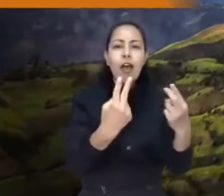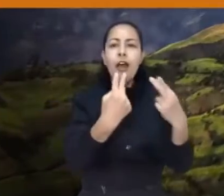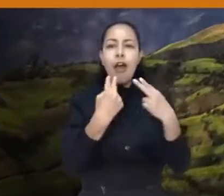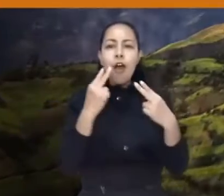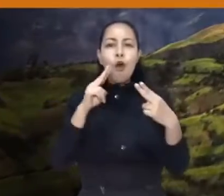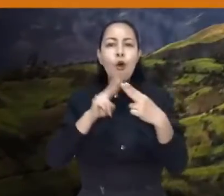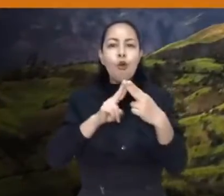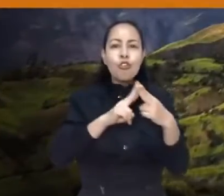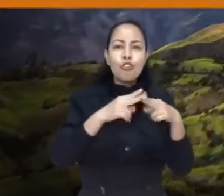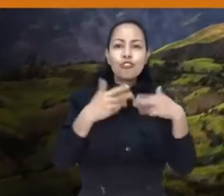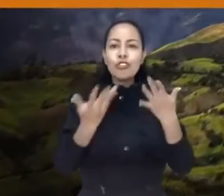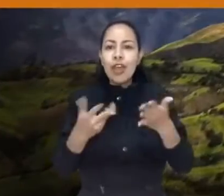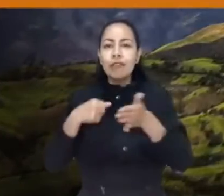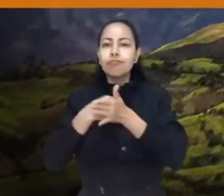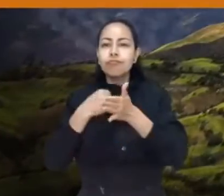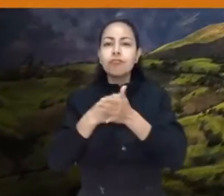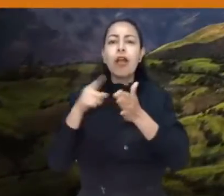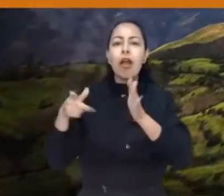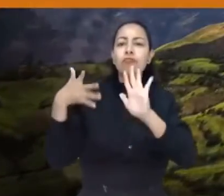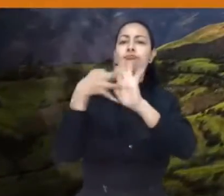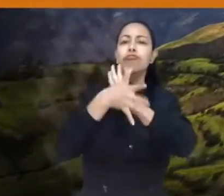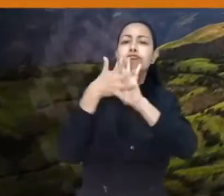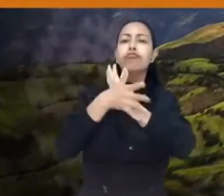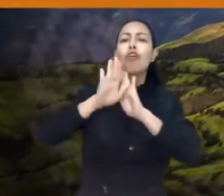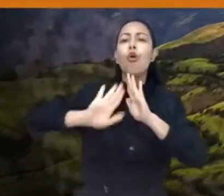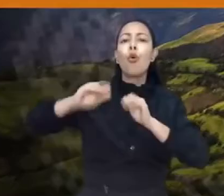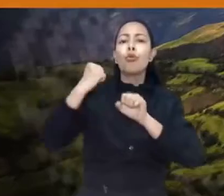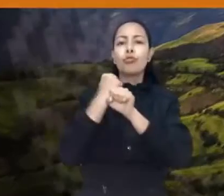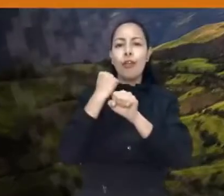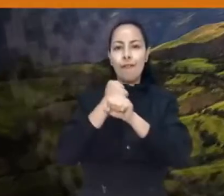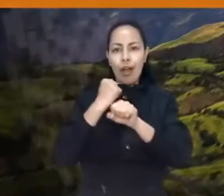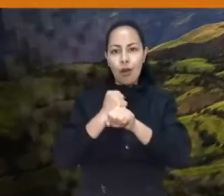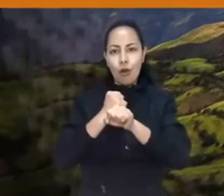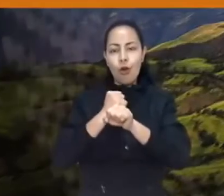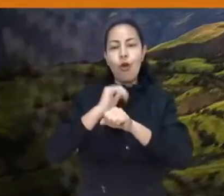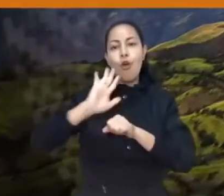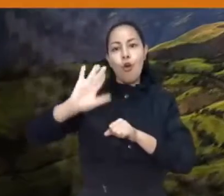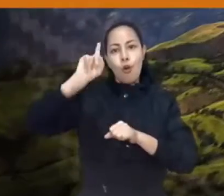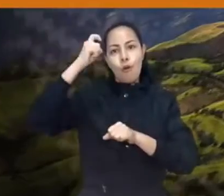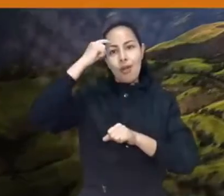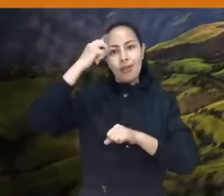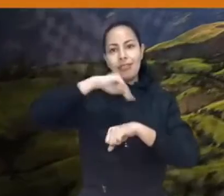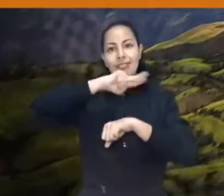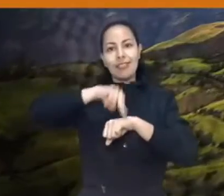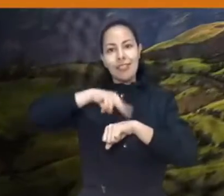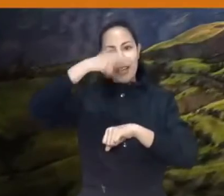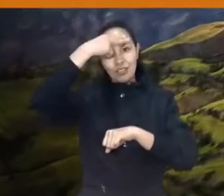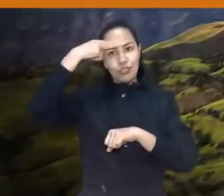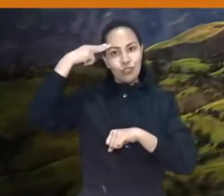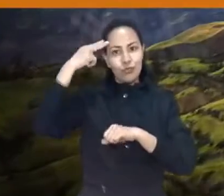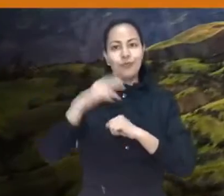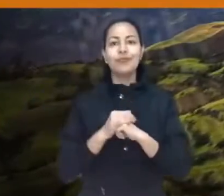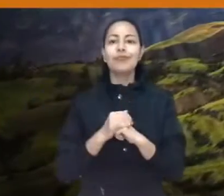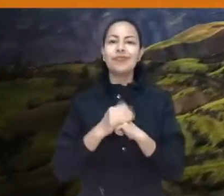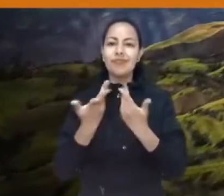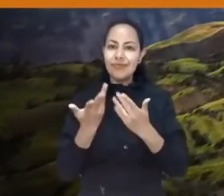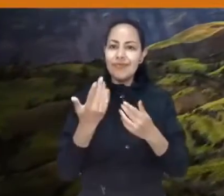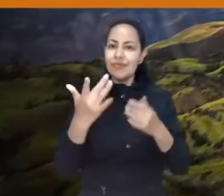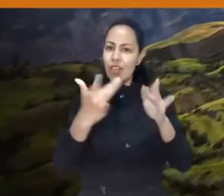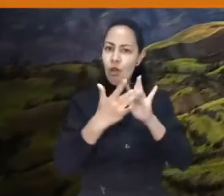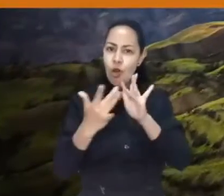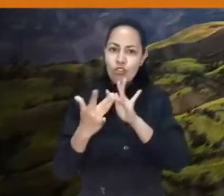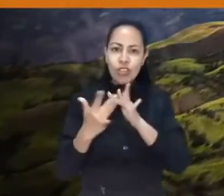conocer nuestra gestión a través del acto de rendición pública de cuentas precedido por el gobernador de Nariño, John Rojas